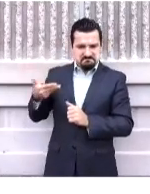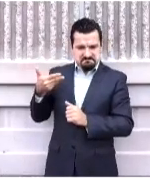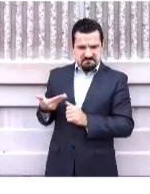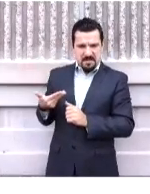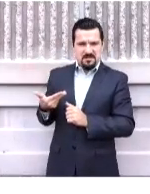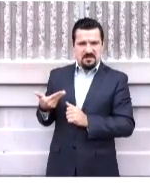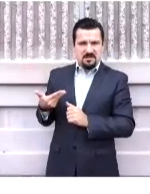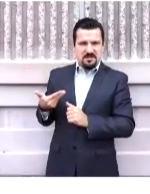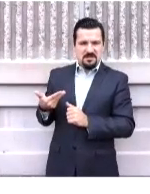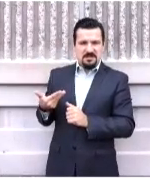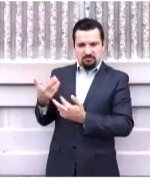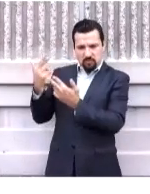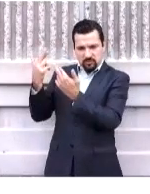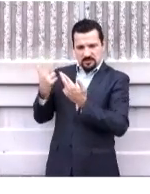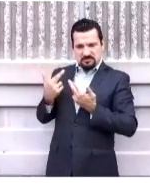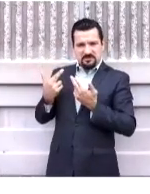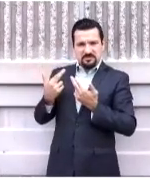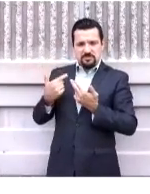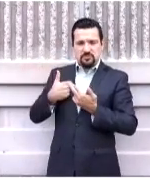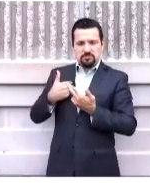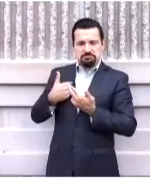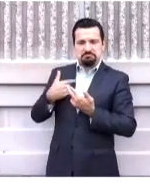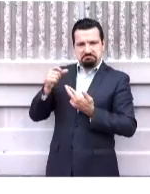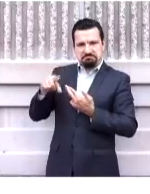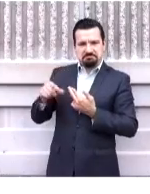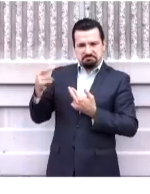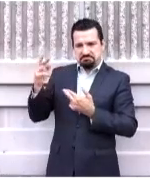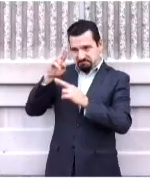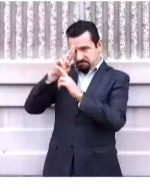muy atentamente y respetuosamente lo hacemos, que